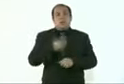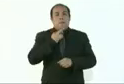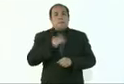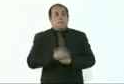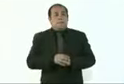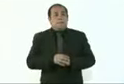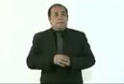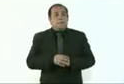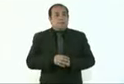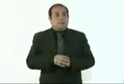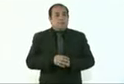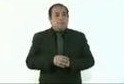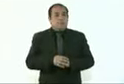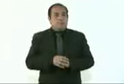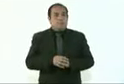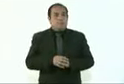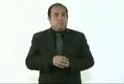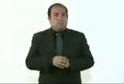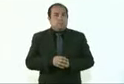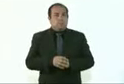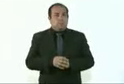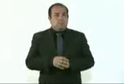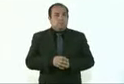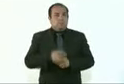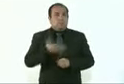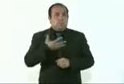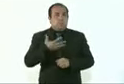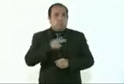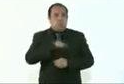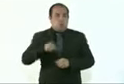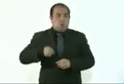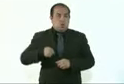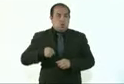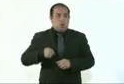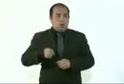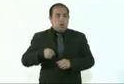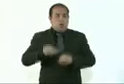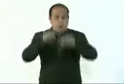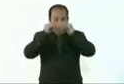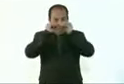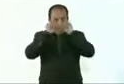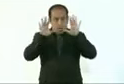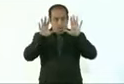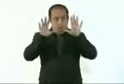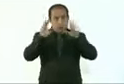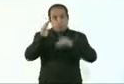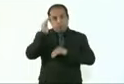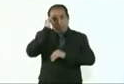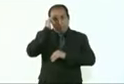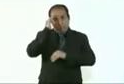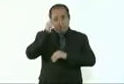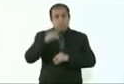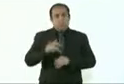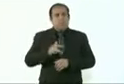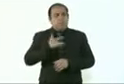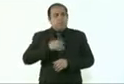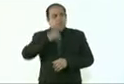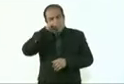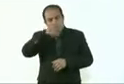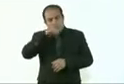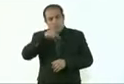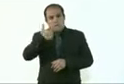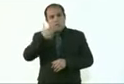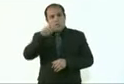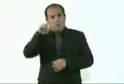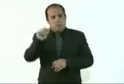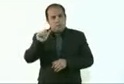además, a ver, tenemos nuevamente que ser muy sensatos. Aunque sea una gripa y que esté